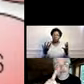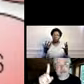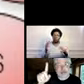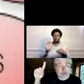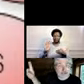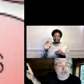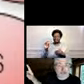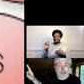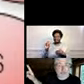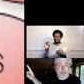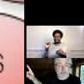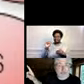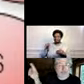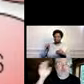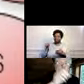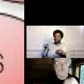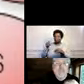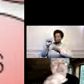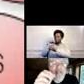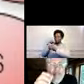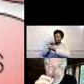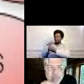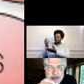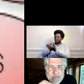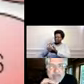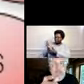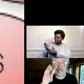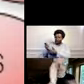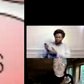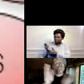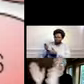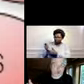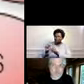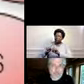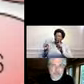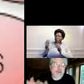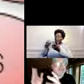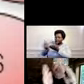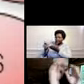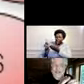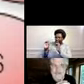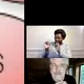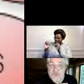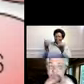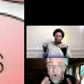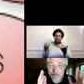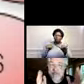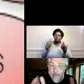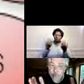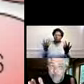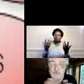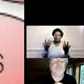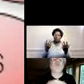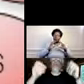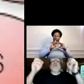de soporte directo se reconozca como un título oficial por el Departamento Laboral, nosotros entonces podemos empezar a